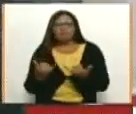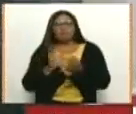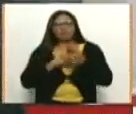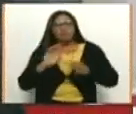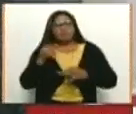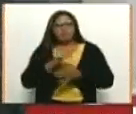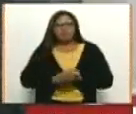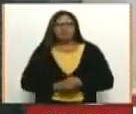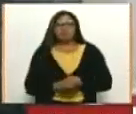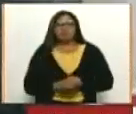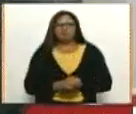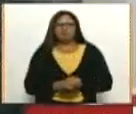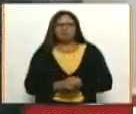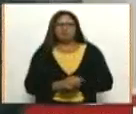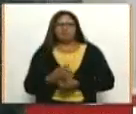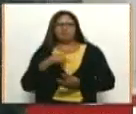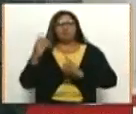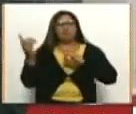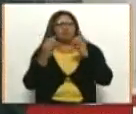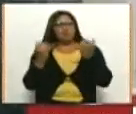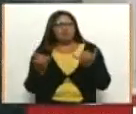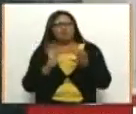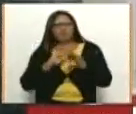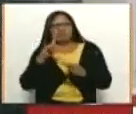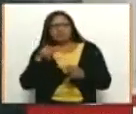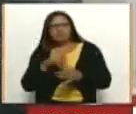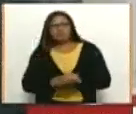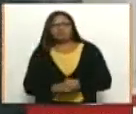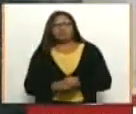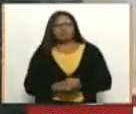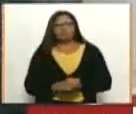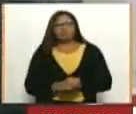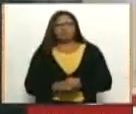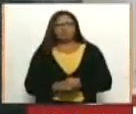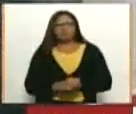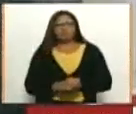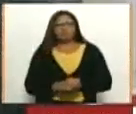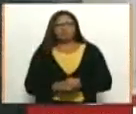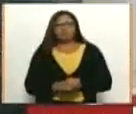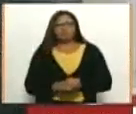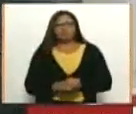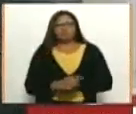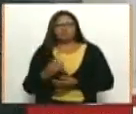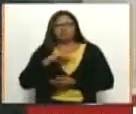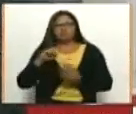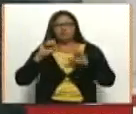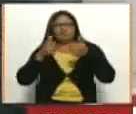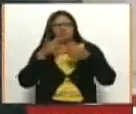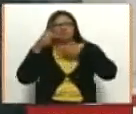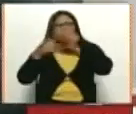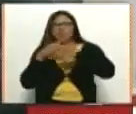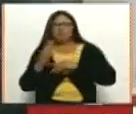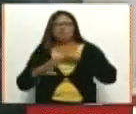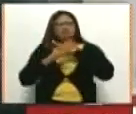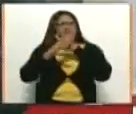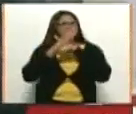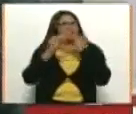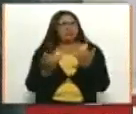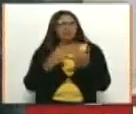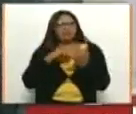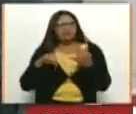todos los esfuerzos de diálogo que se han realizado. Desde que comenzó la política de sanciones,